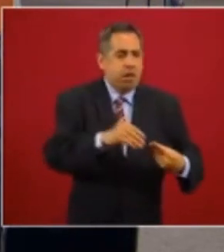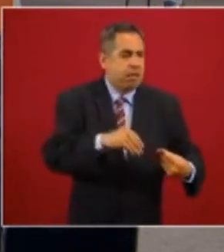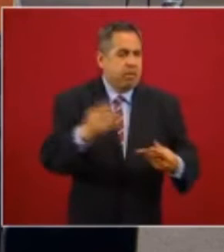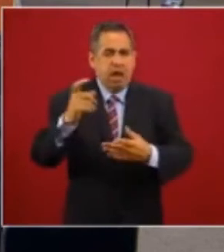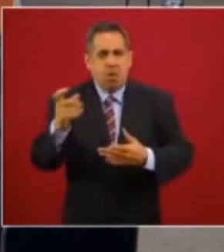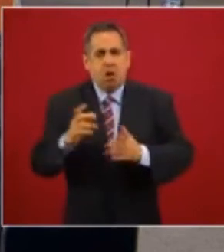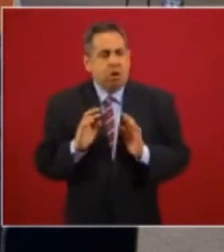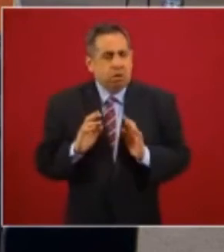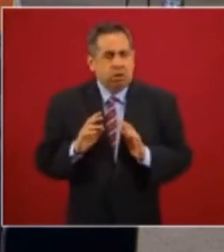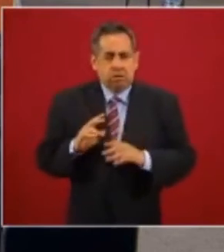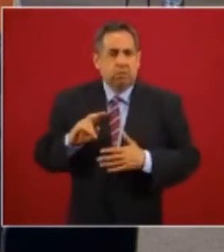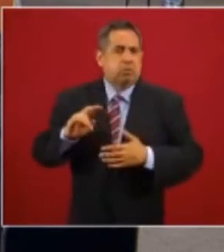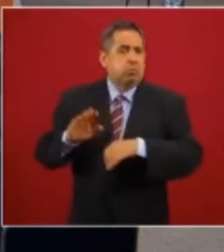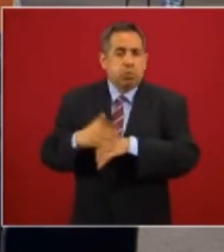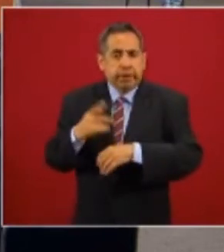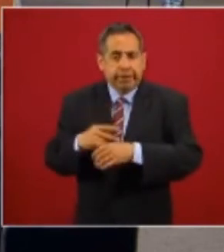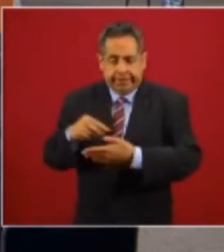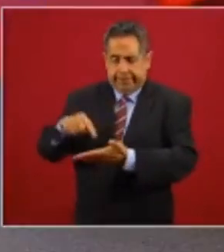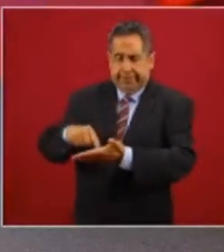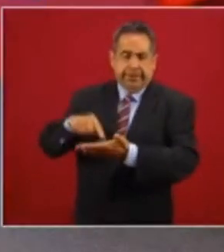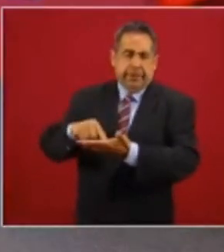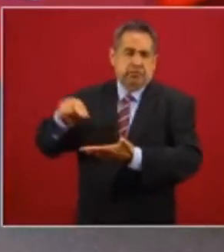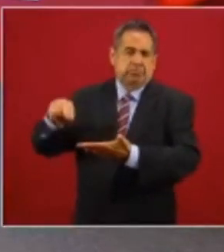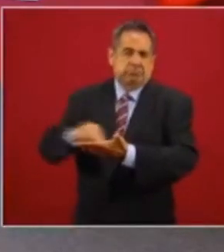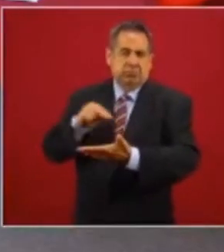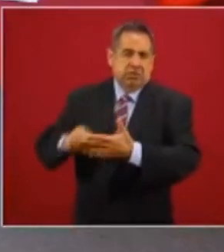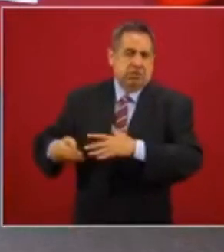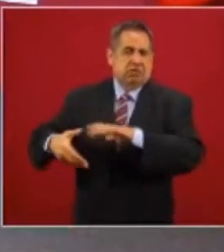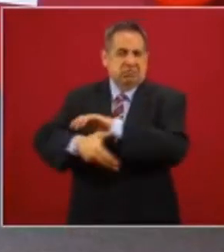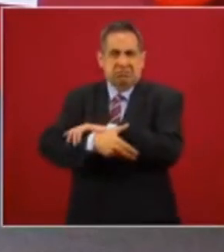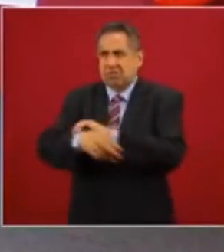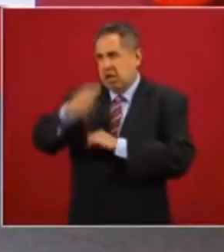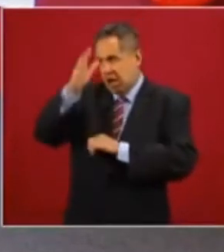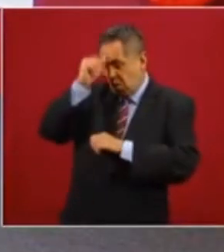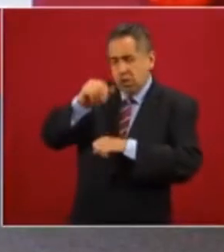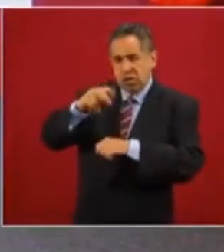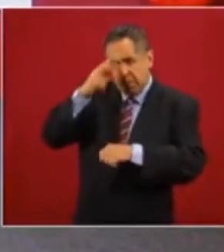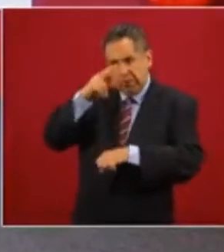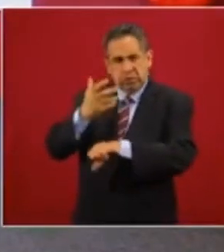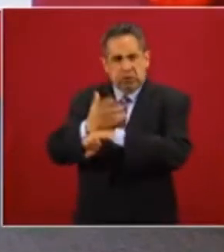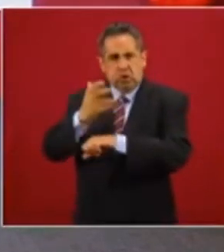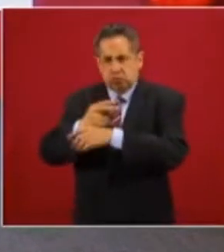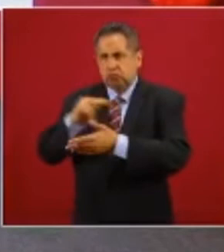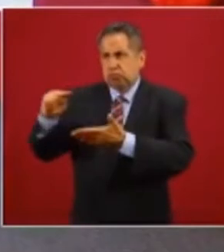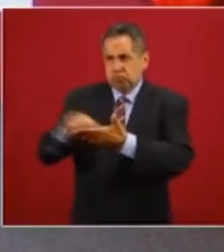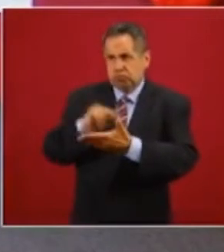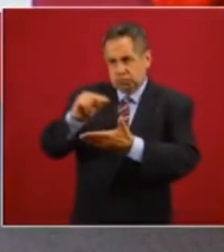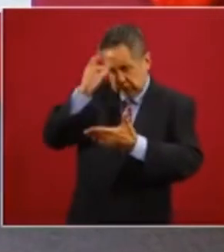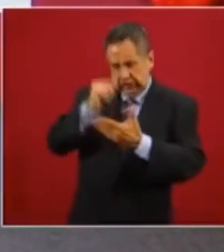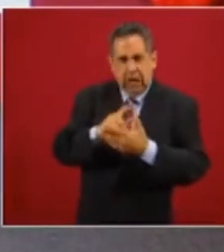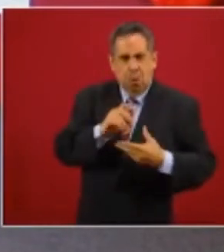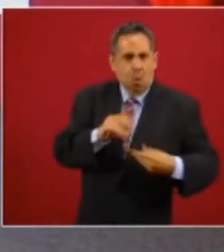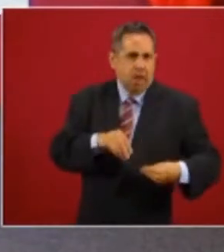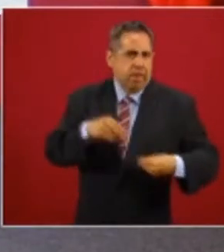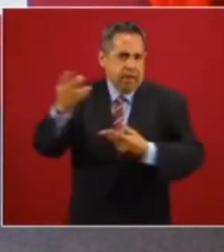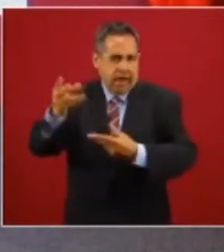de conformidad con el compromiso que se tiene con Estados Unidos. O